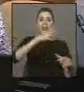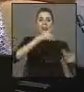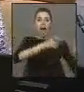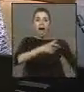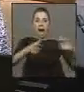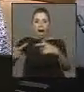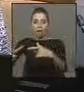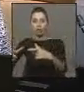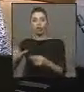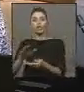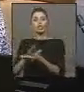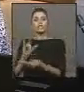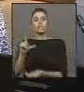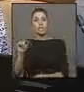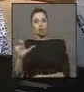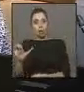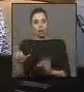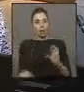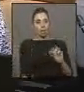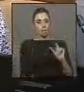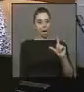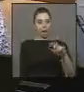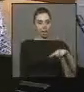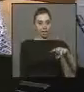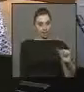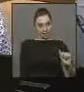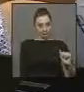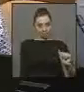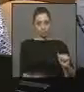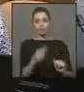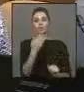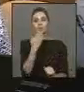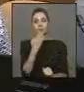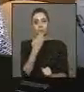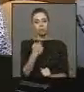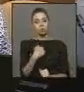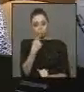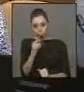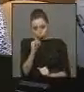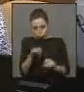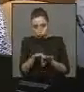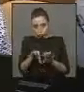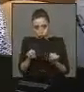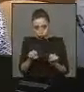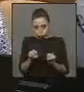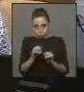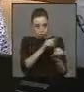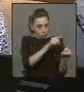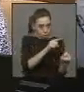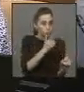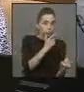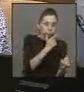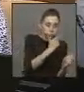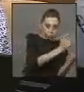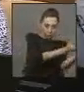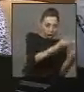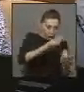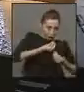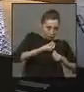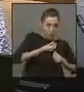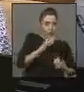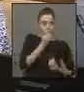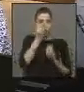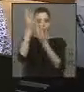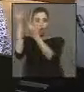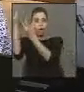de Chiloé y Palena en esta materia, en este caso también me comprometí a transmitir sus inquietudes al Ministerio